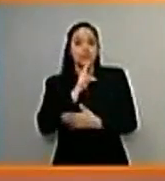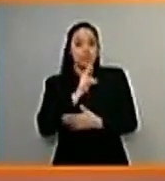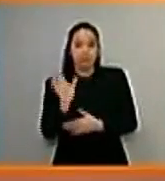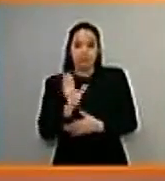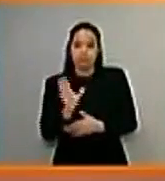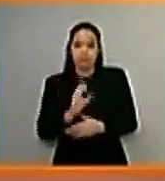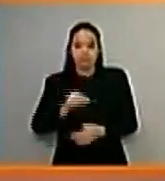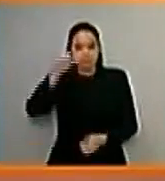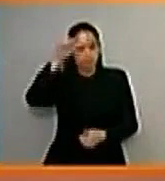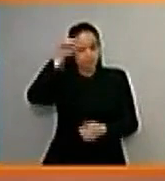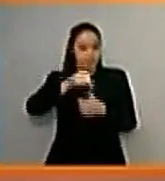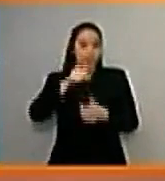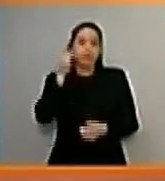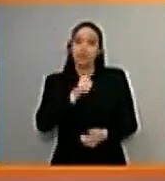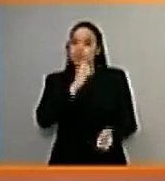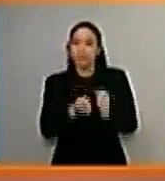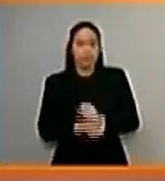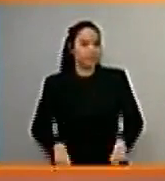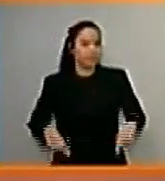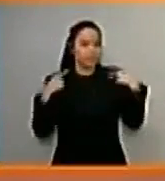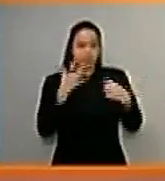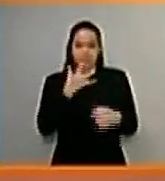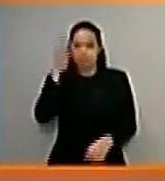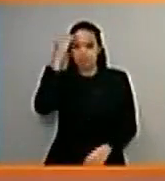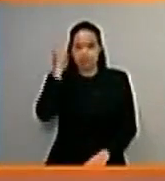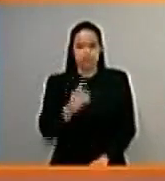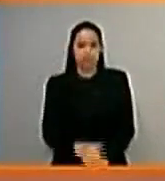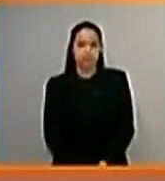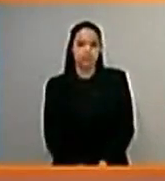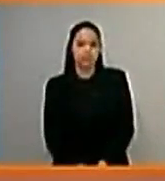despido, Loto te cambia la vida y tu suerte lo sabe.